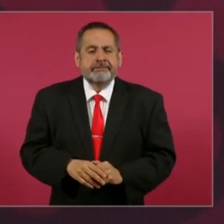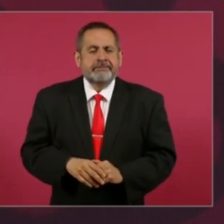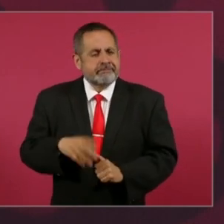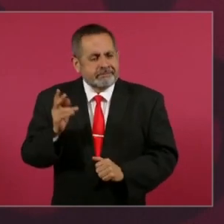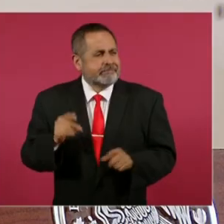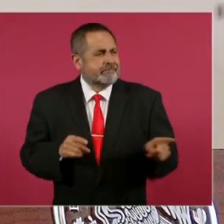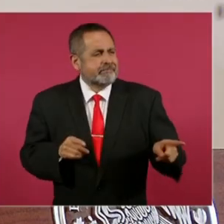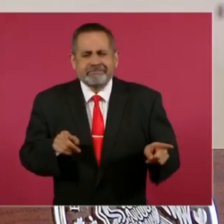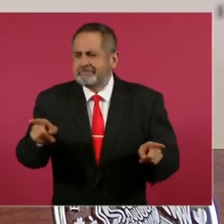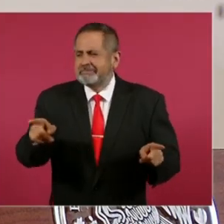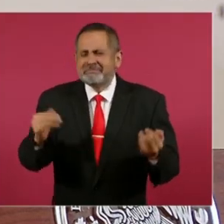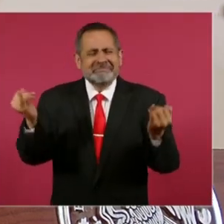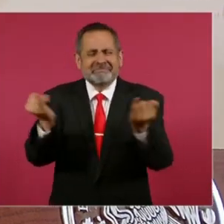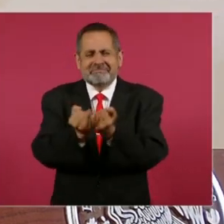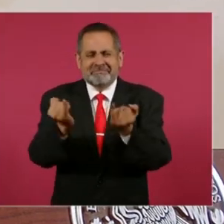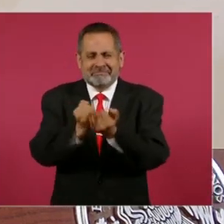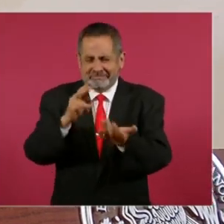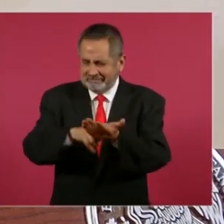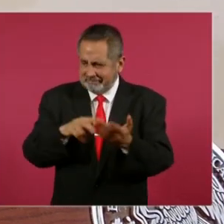Pero sí,